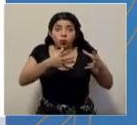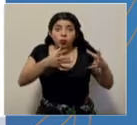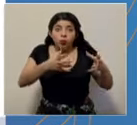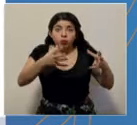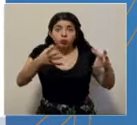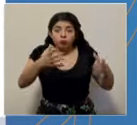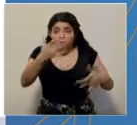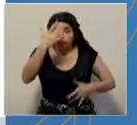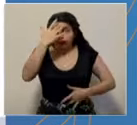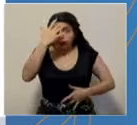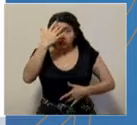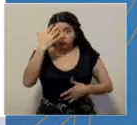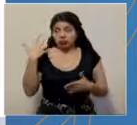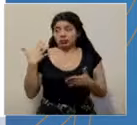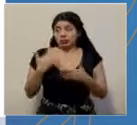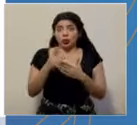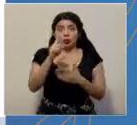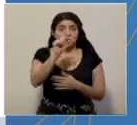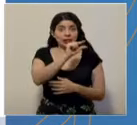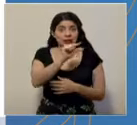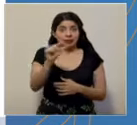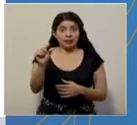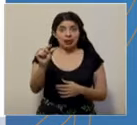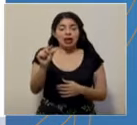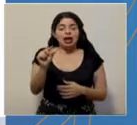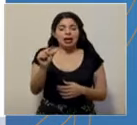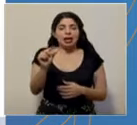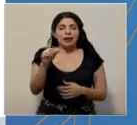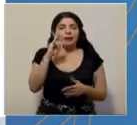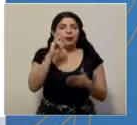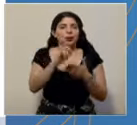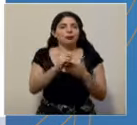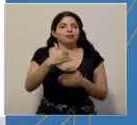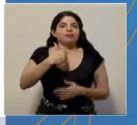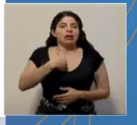dado durante la última semana, se tiene una